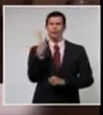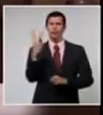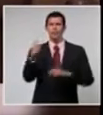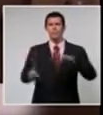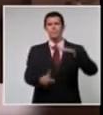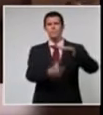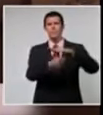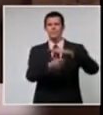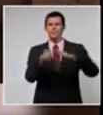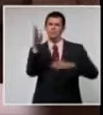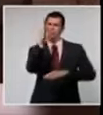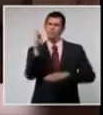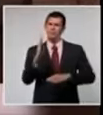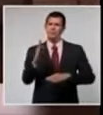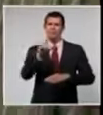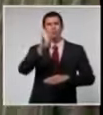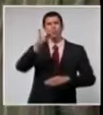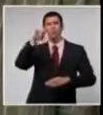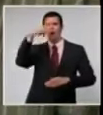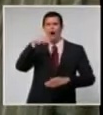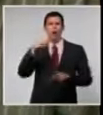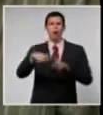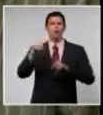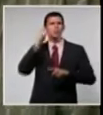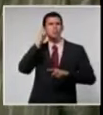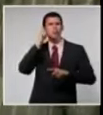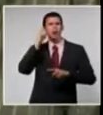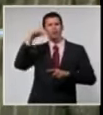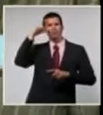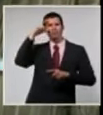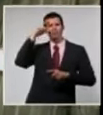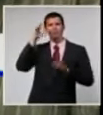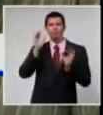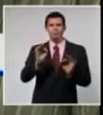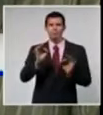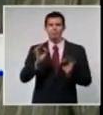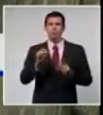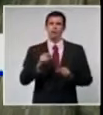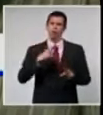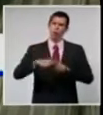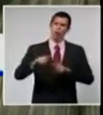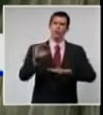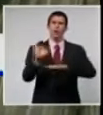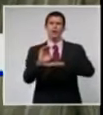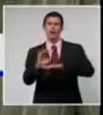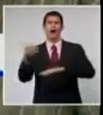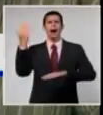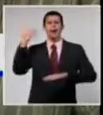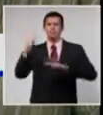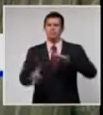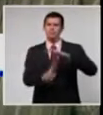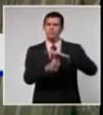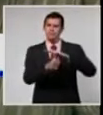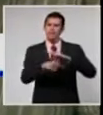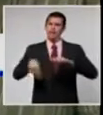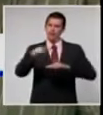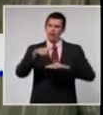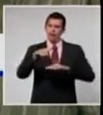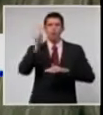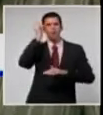ecuatoriano Rafael Correa. En general, todos los palestinos y los árabes desde Jordania